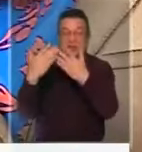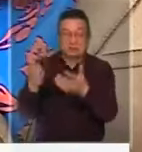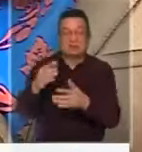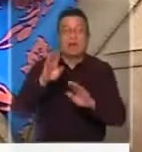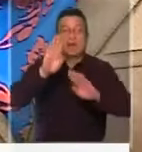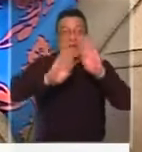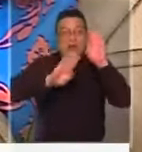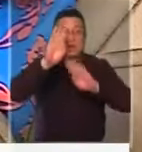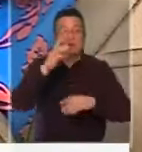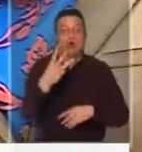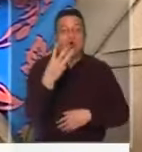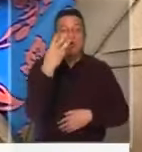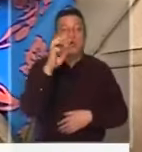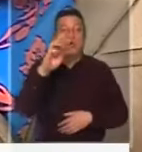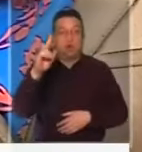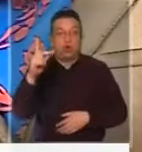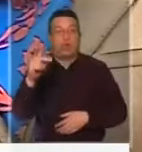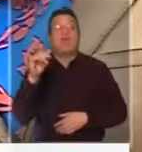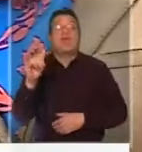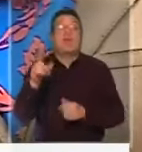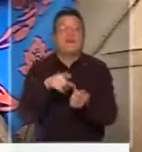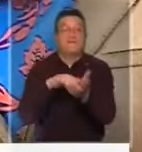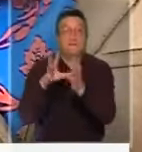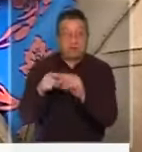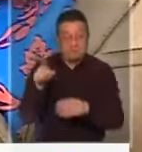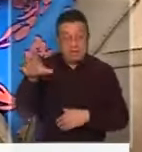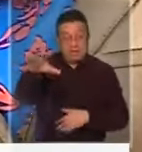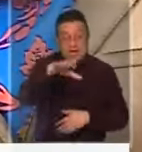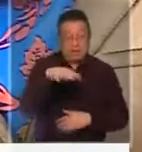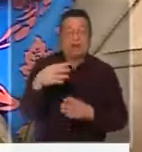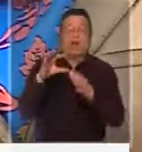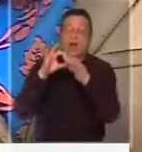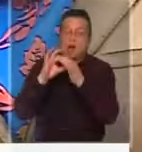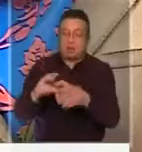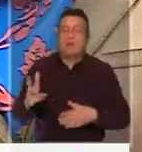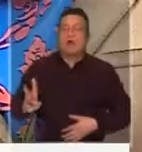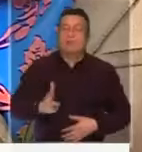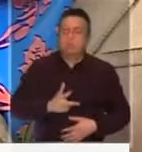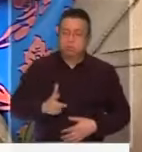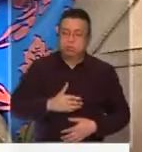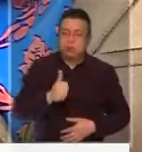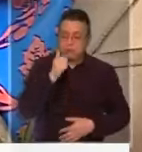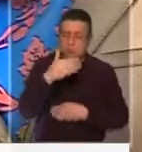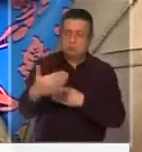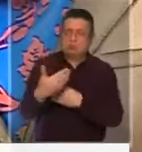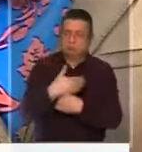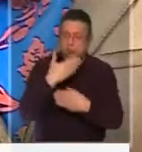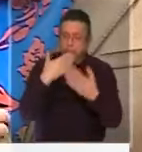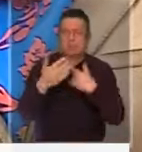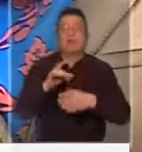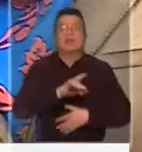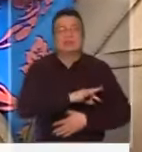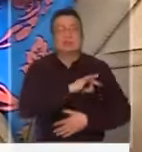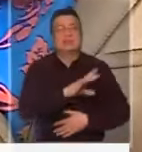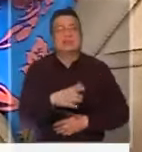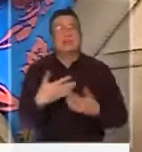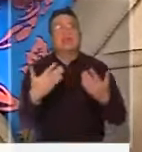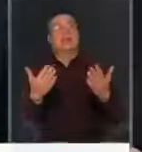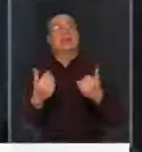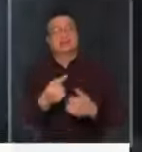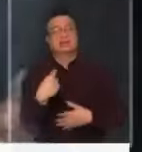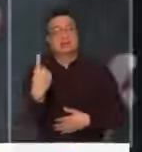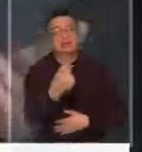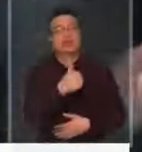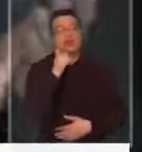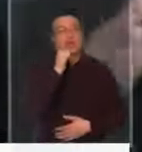candidato Ward, a su familia, porque gestos de nobleza como los que se vieron ayer son los que Chile nos requiere día a